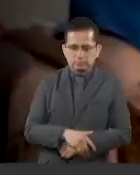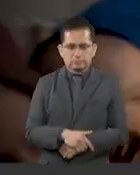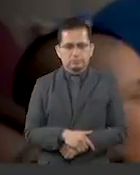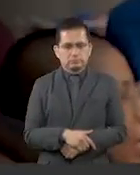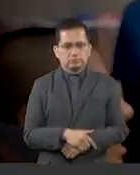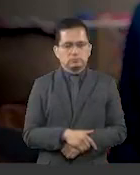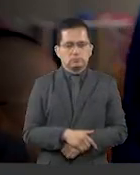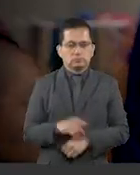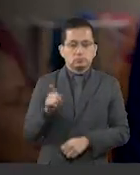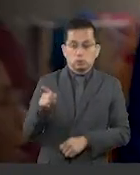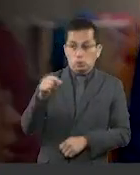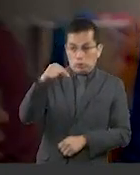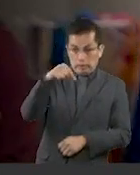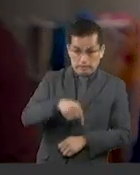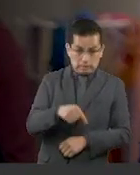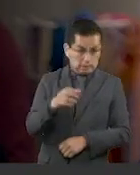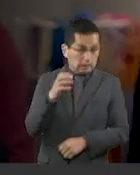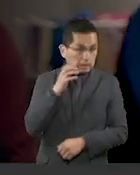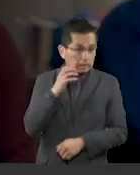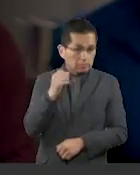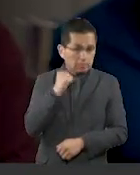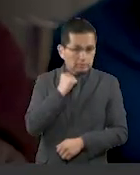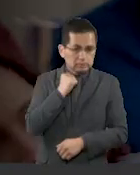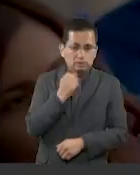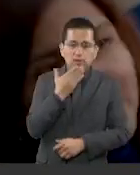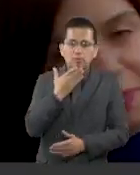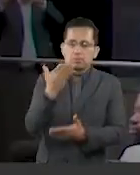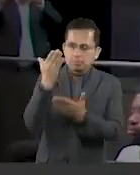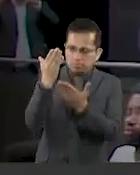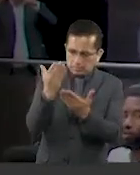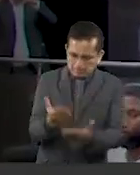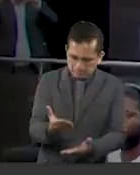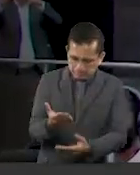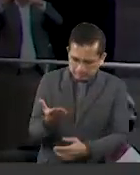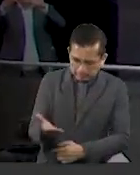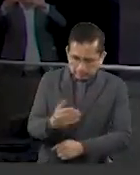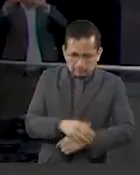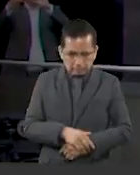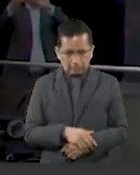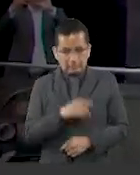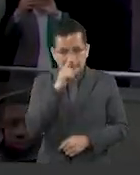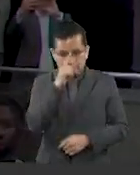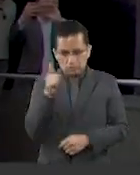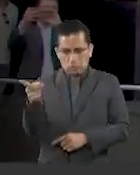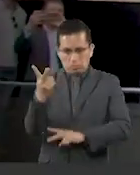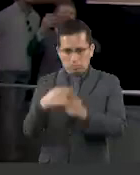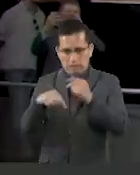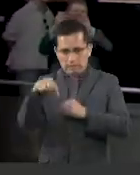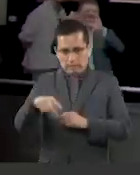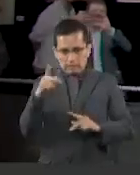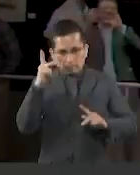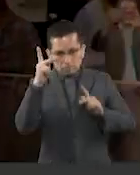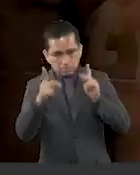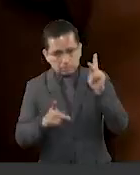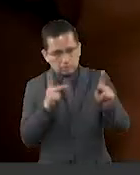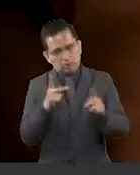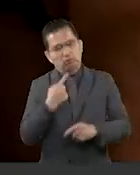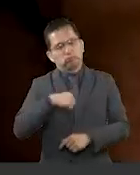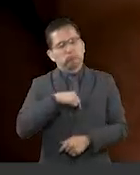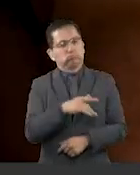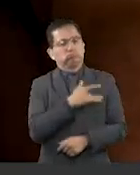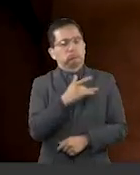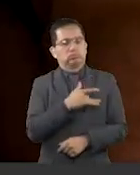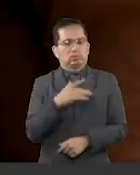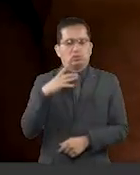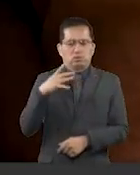eres más que bienvenida al Senado de la República Mexicana. Tu visita nos honra y nos motiva a seguir trabajando por un